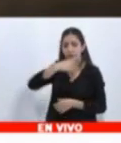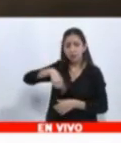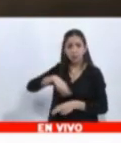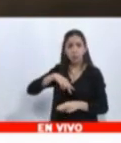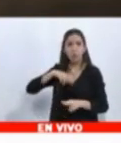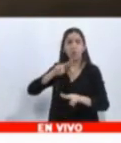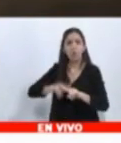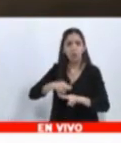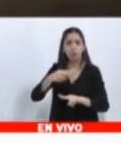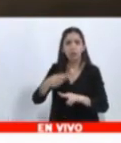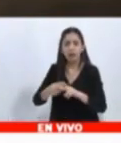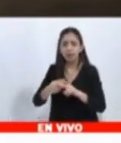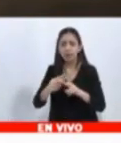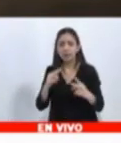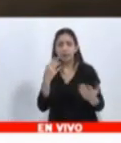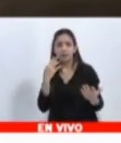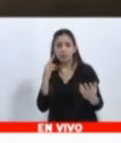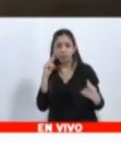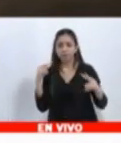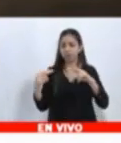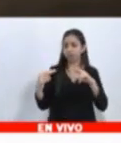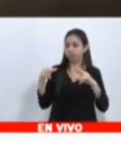para dejar sin efecto